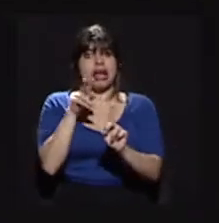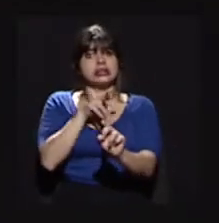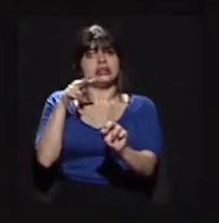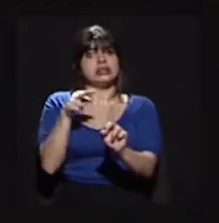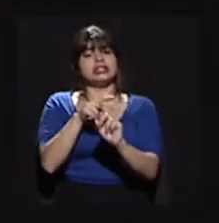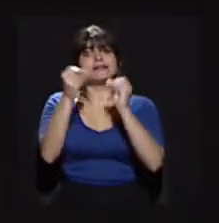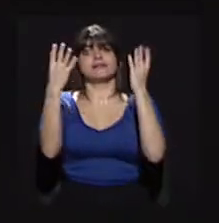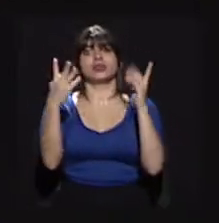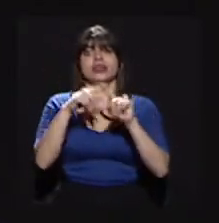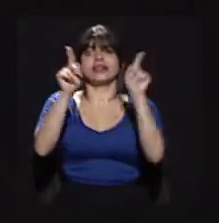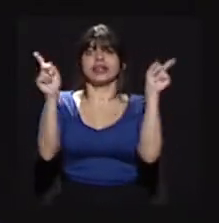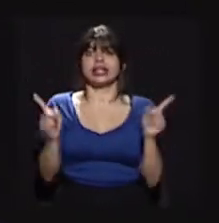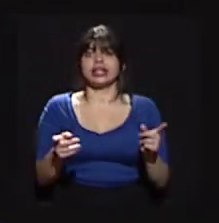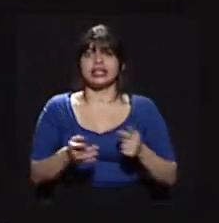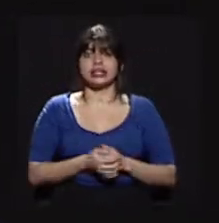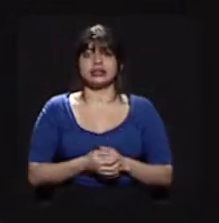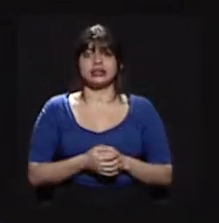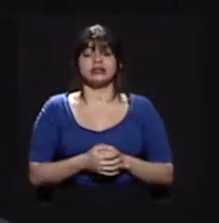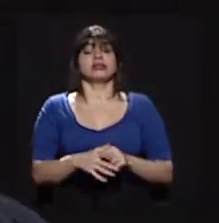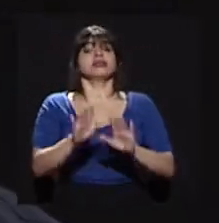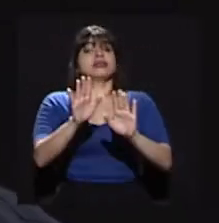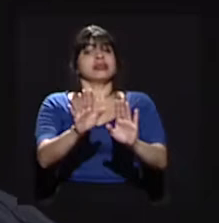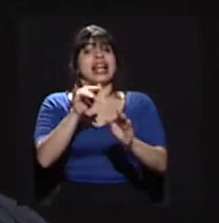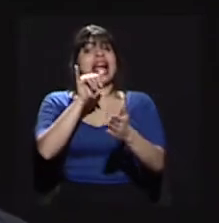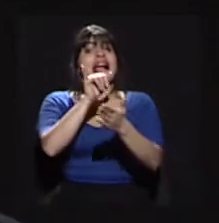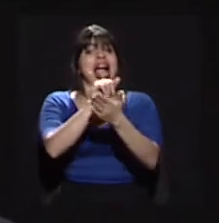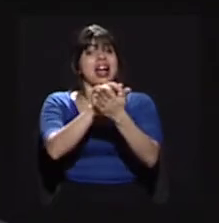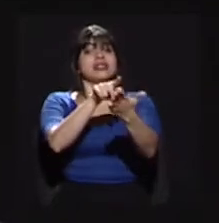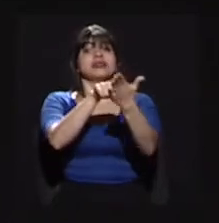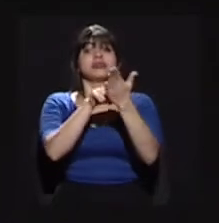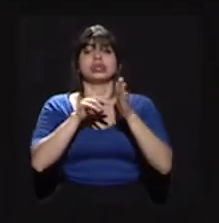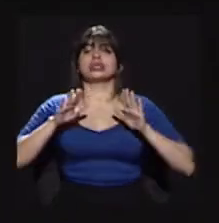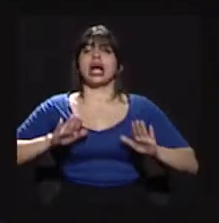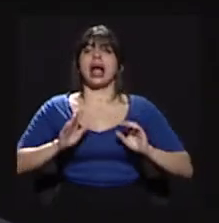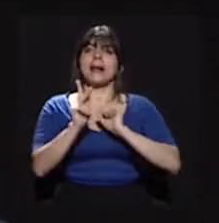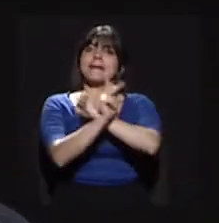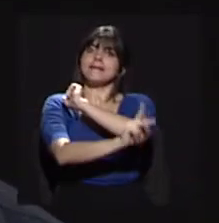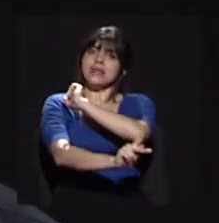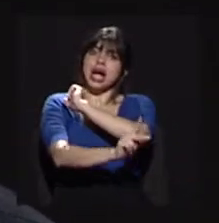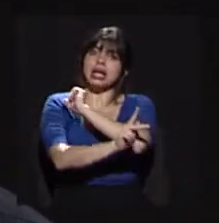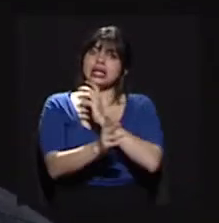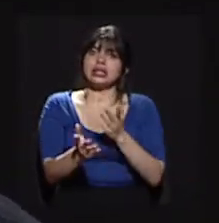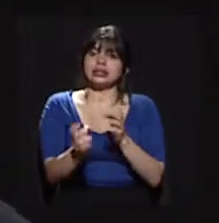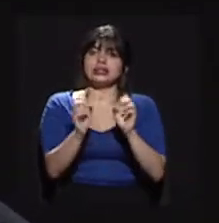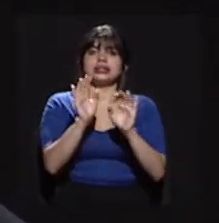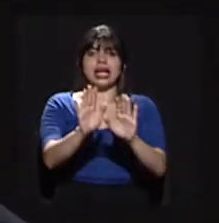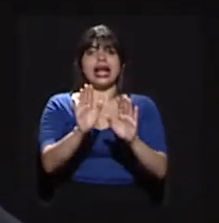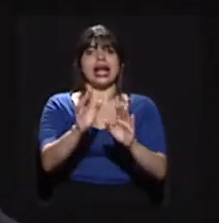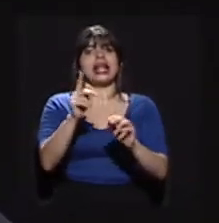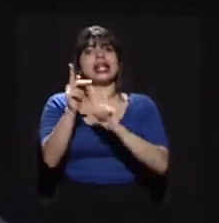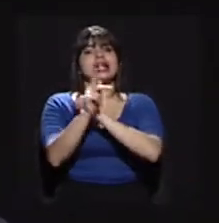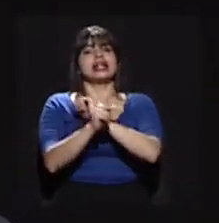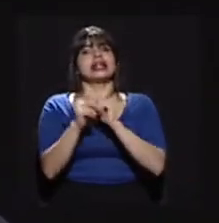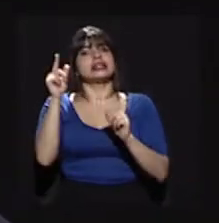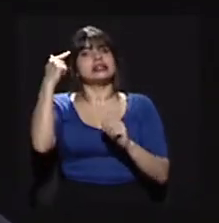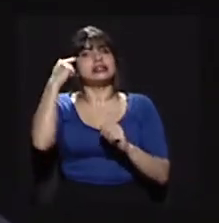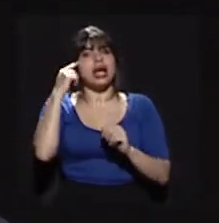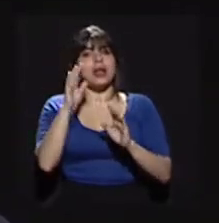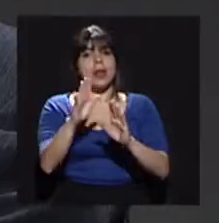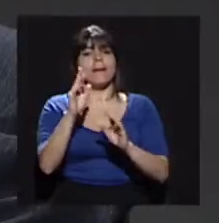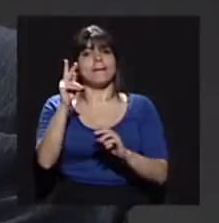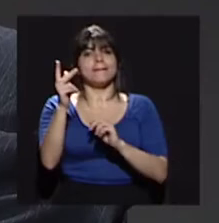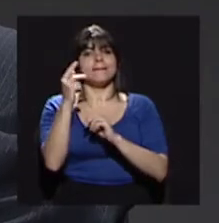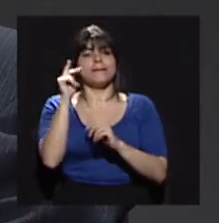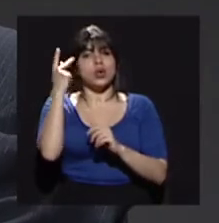distintas conste que eso refleja el país en sus referencias del estado de la sociedad y el estado de la política